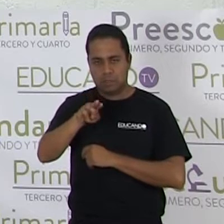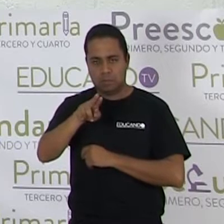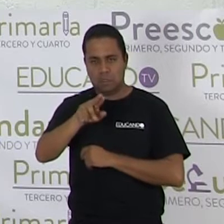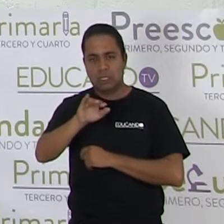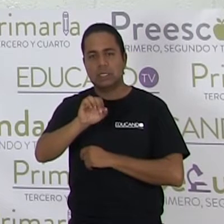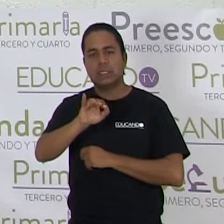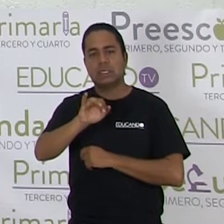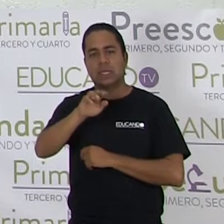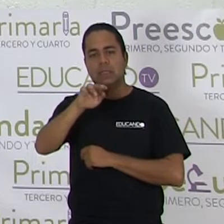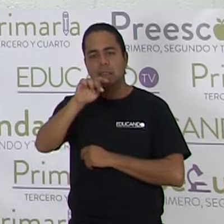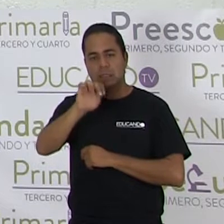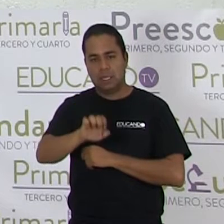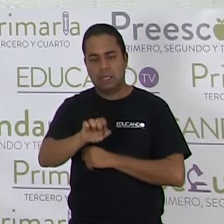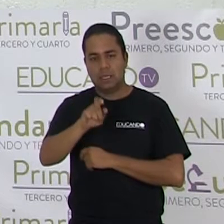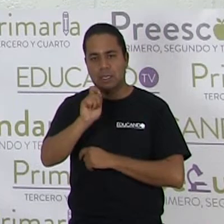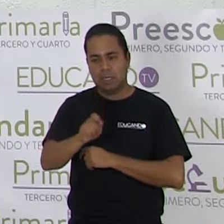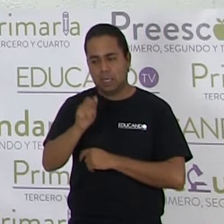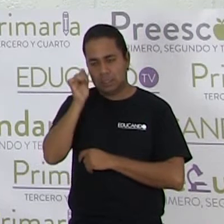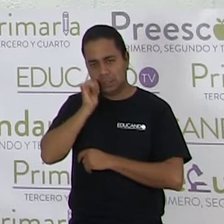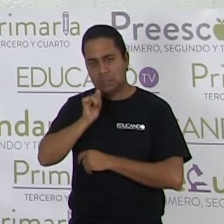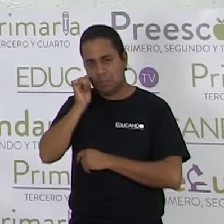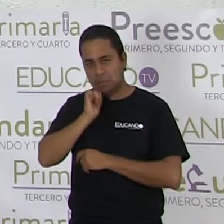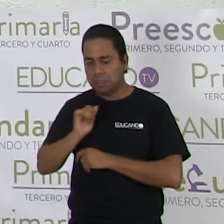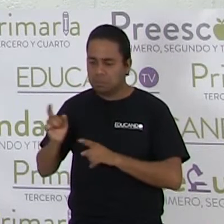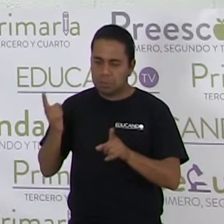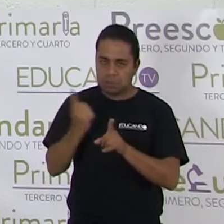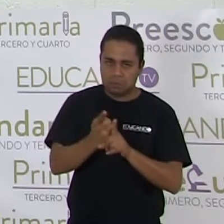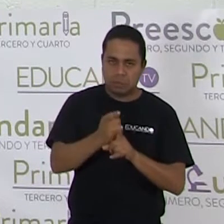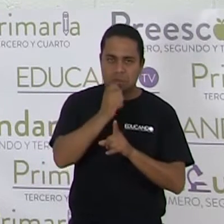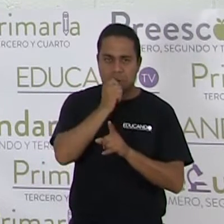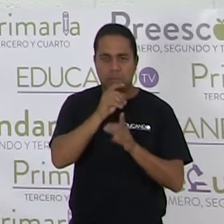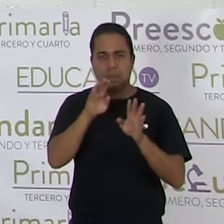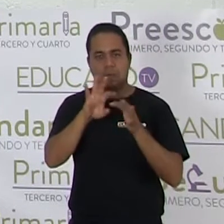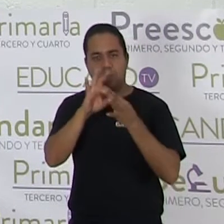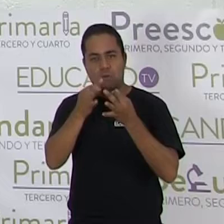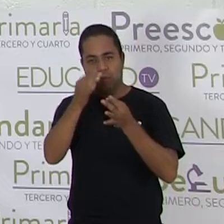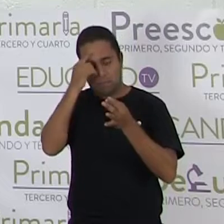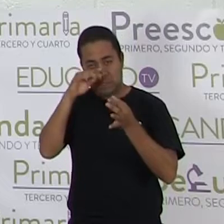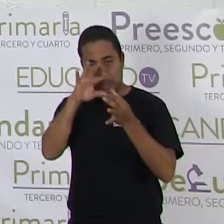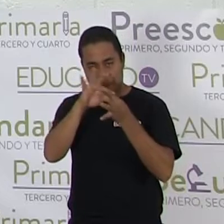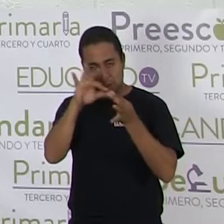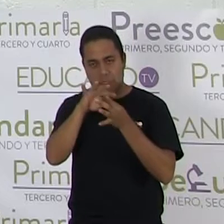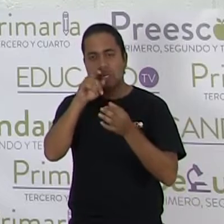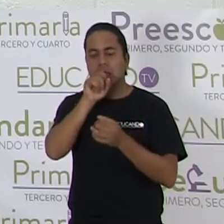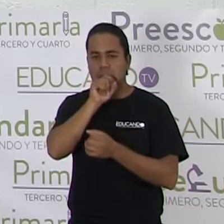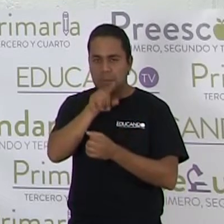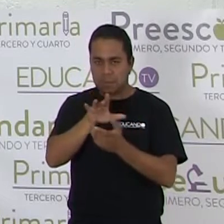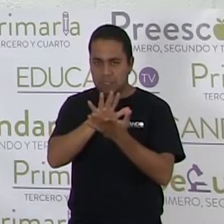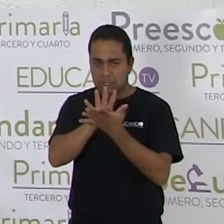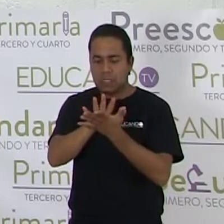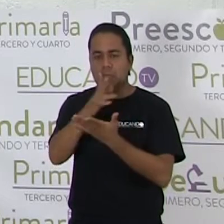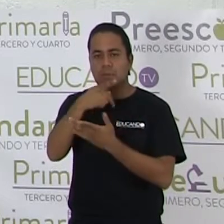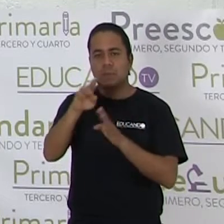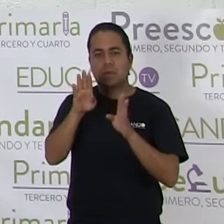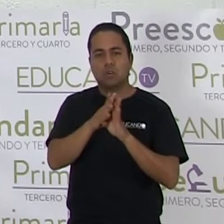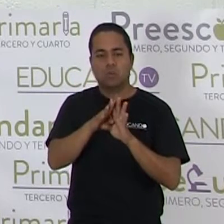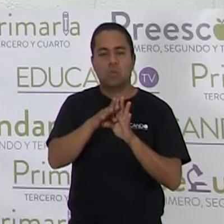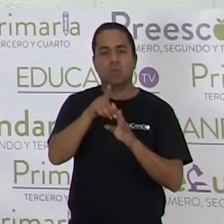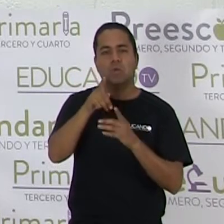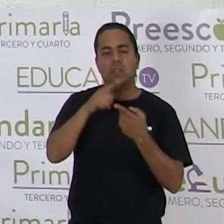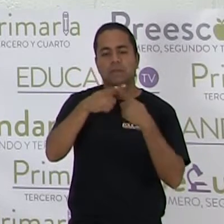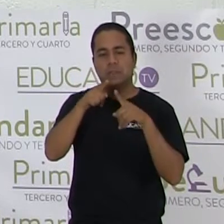de narración de personaje también va a estar involucrado, pero la diferencia es en el tipo de